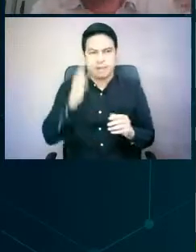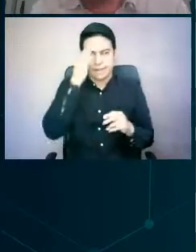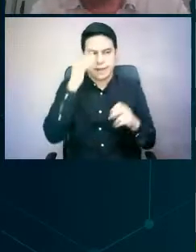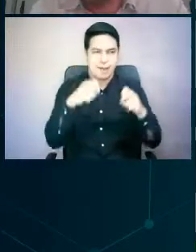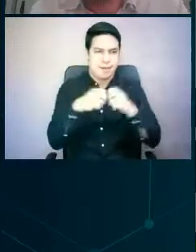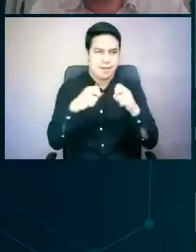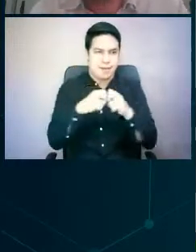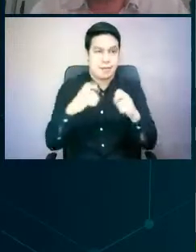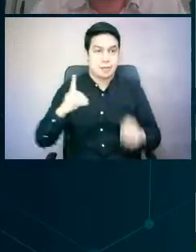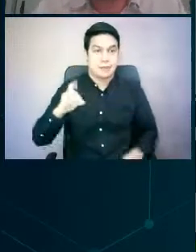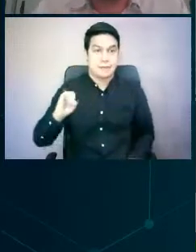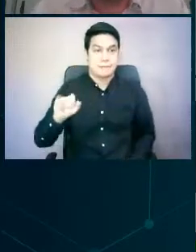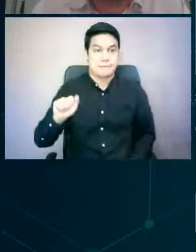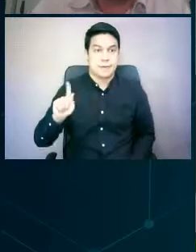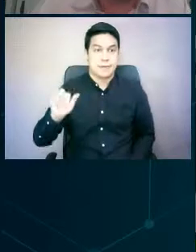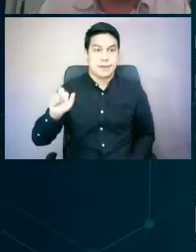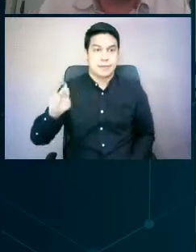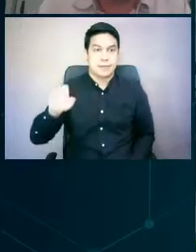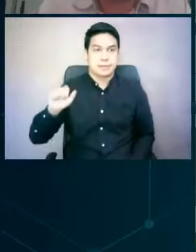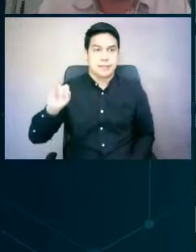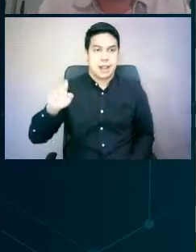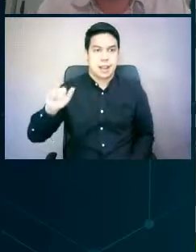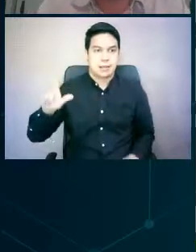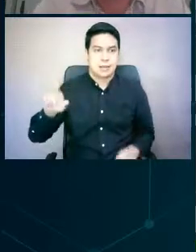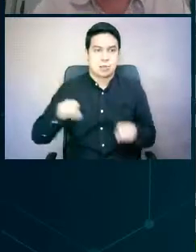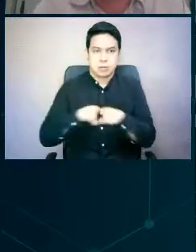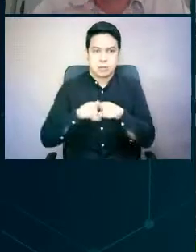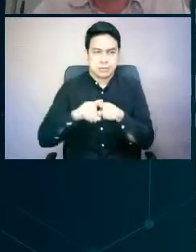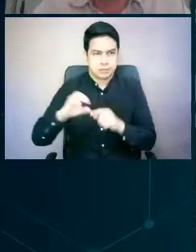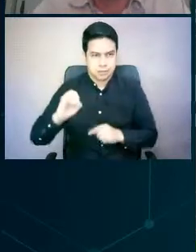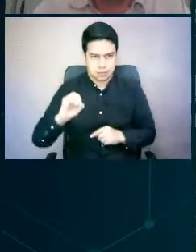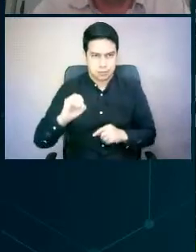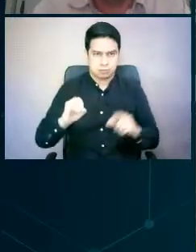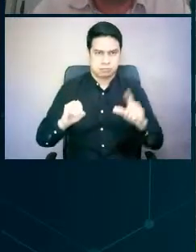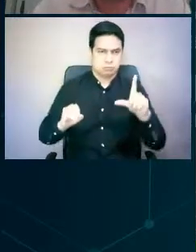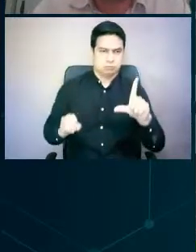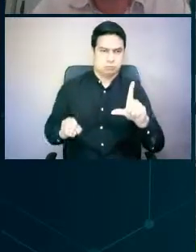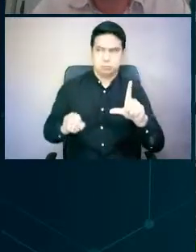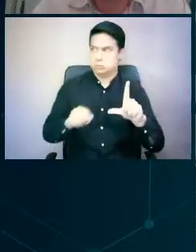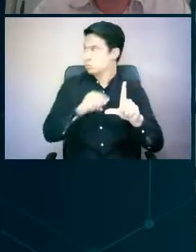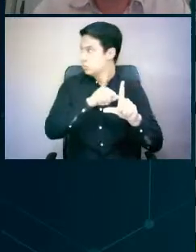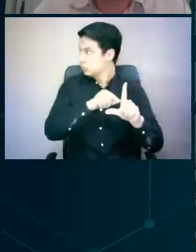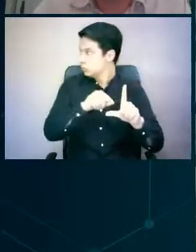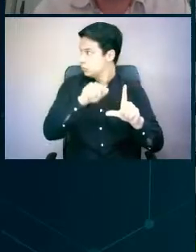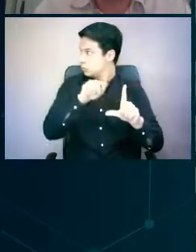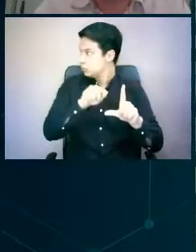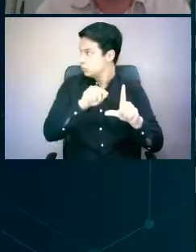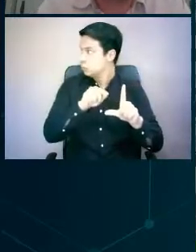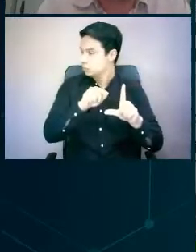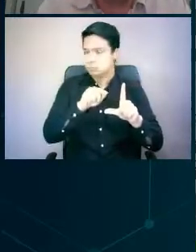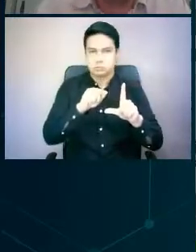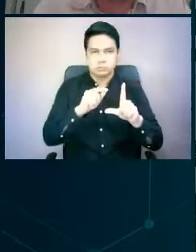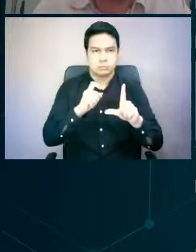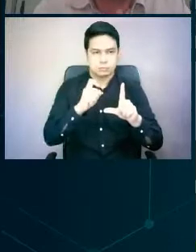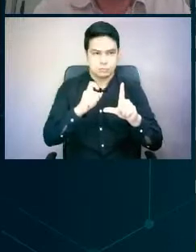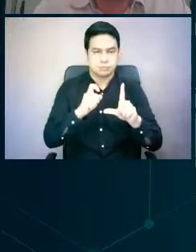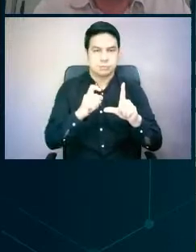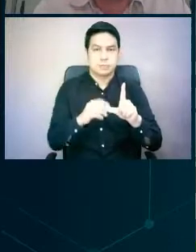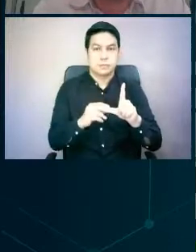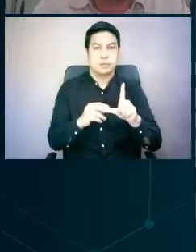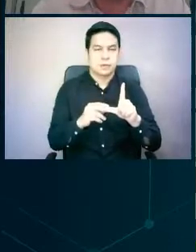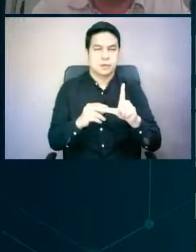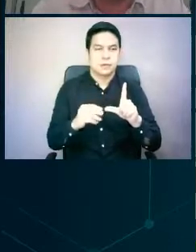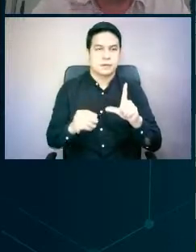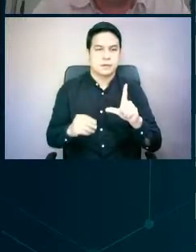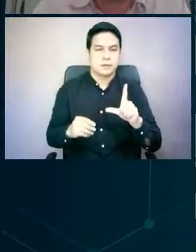decir, yo me tengo que ubicar ese punto sobre el eje X. Y la corriente de restricción va a tener algún valor